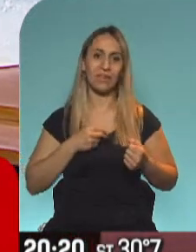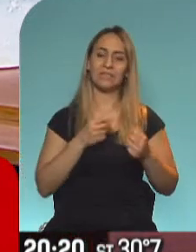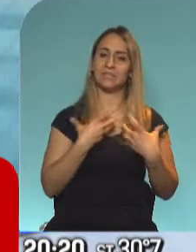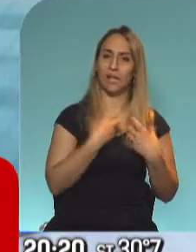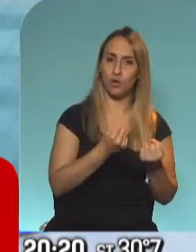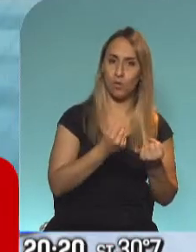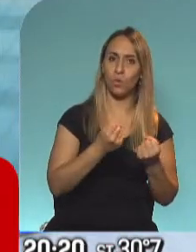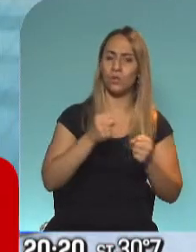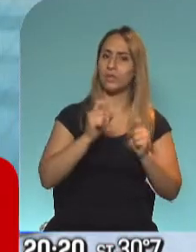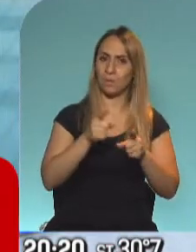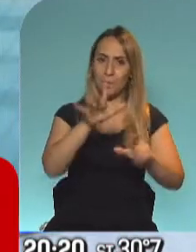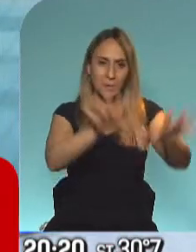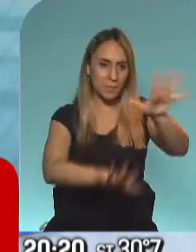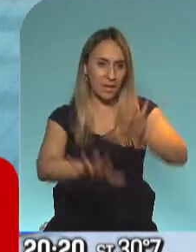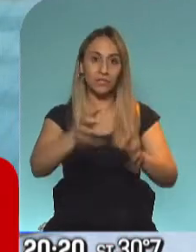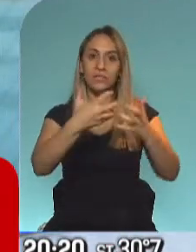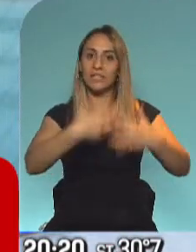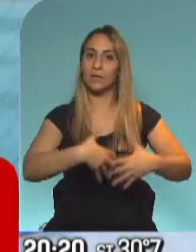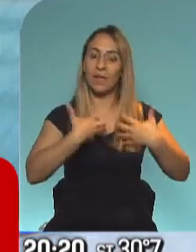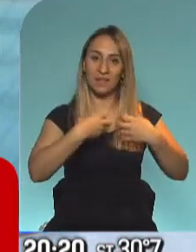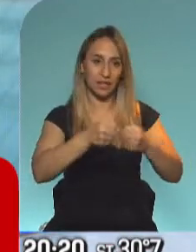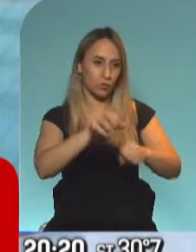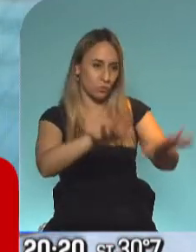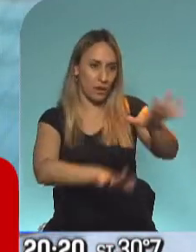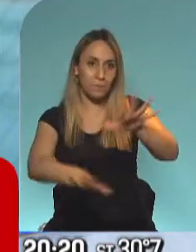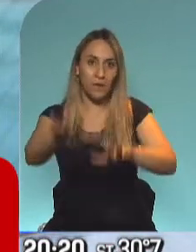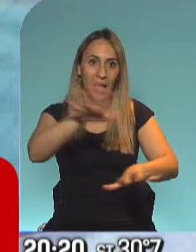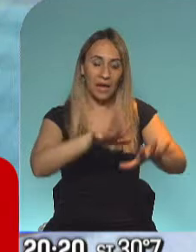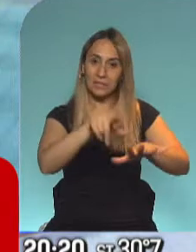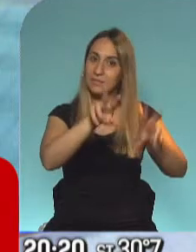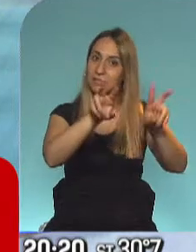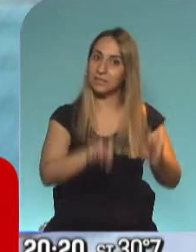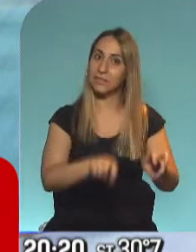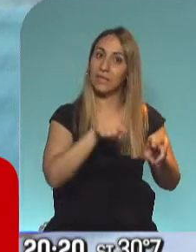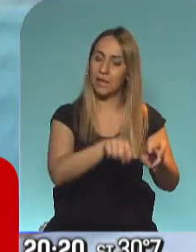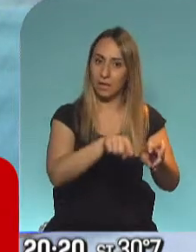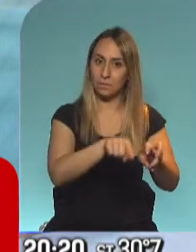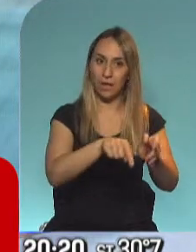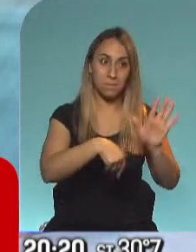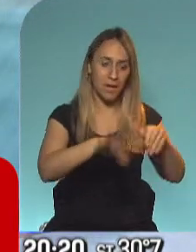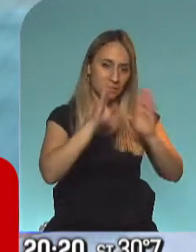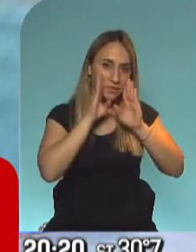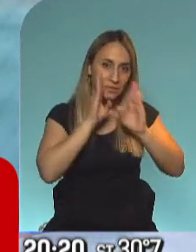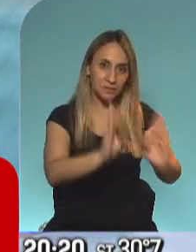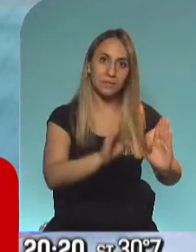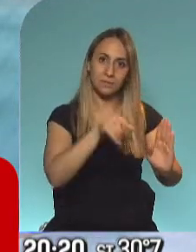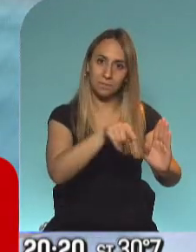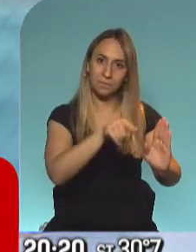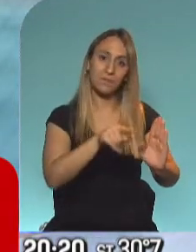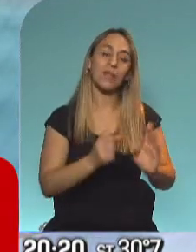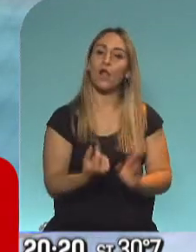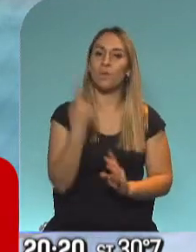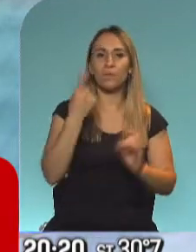la preparación de ese sistema de salud era obviamente uno de los temas que más había que tener en cuenta y este primer